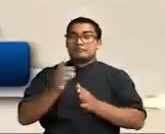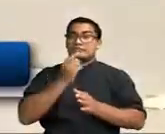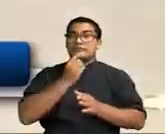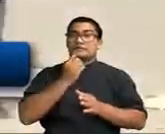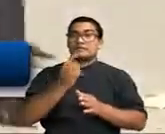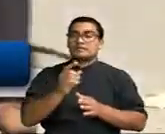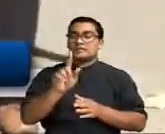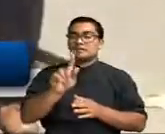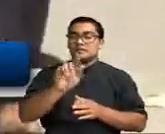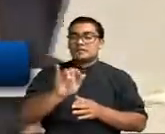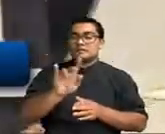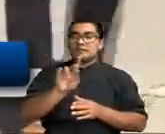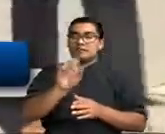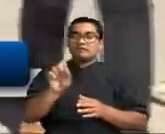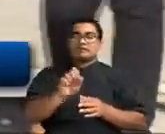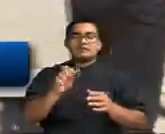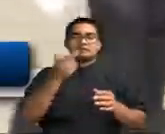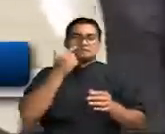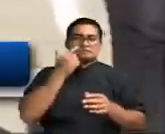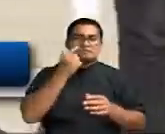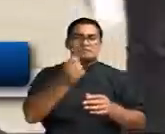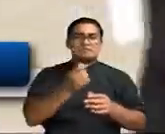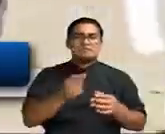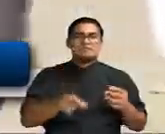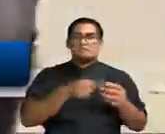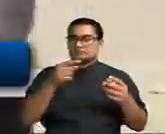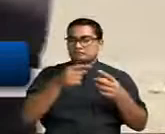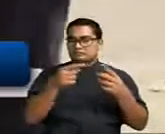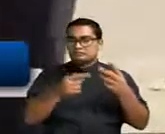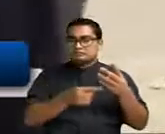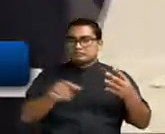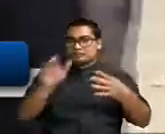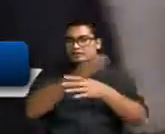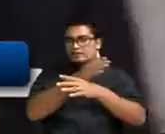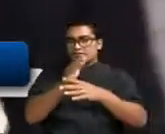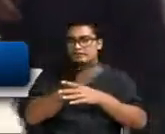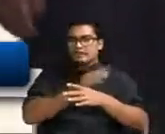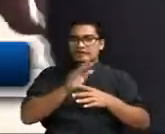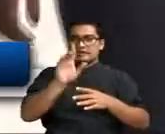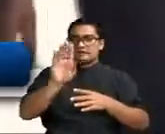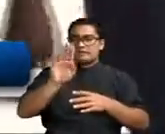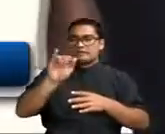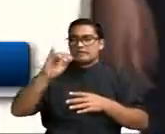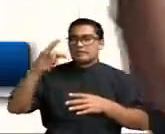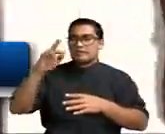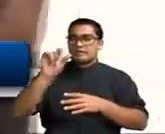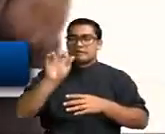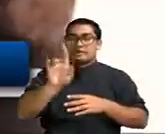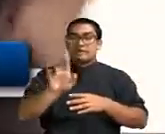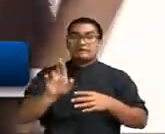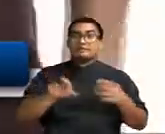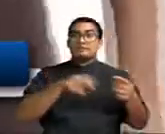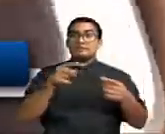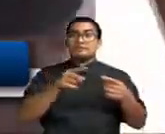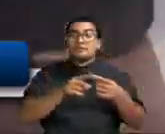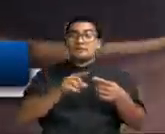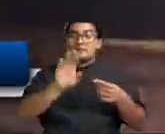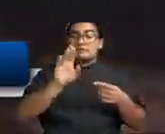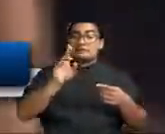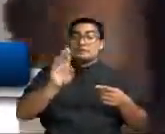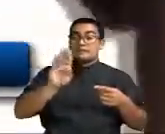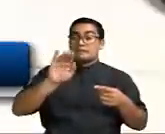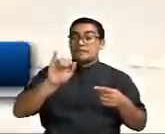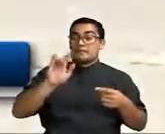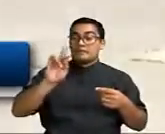tipos conocidos, ¿verdad? Hay diferentes tipos de bipolaridad. Exacto. El trastorno bipolar tipo 1, el